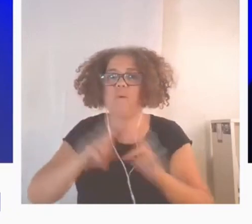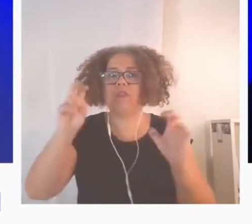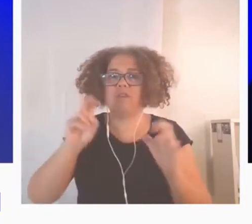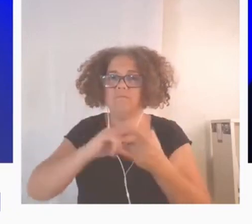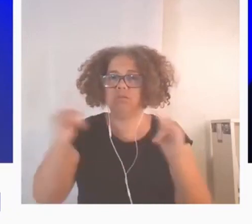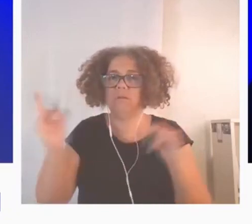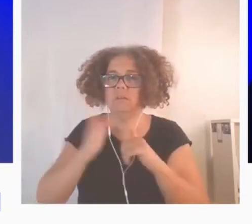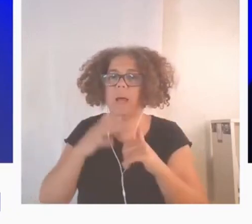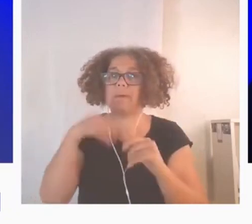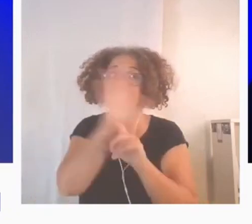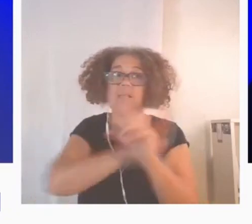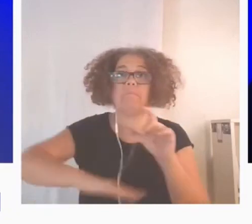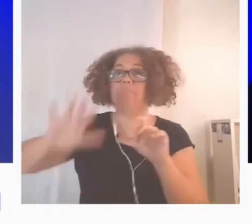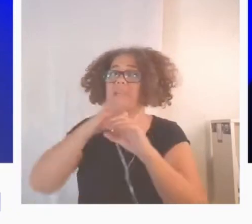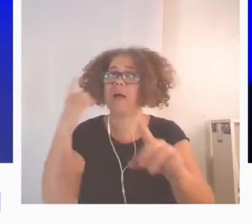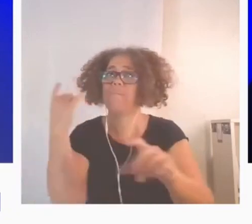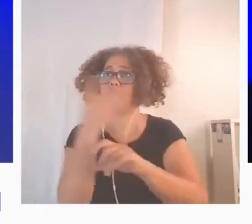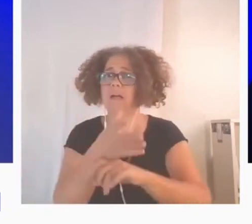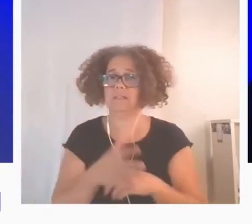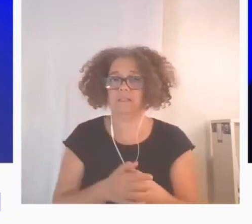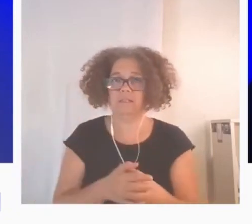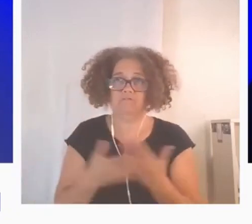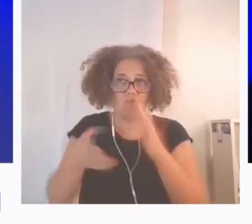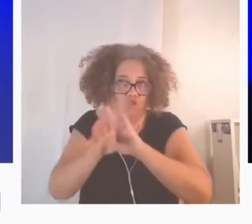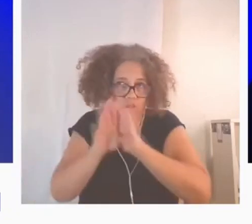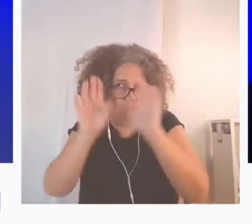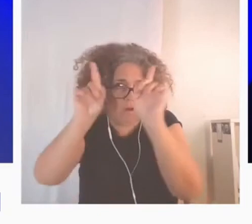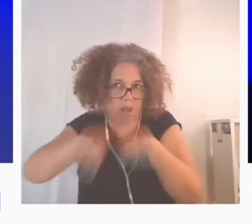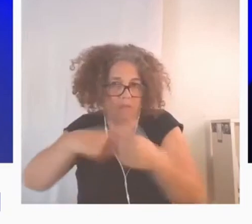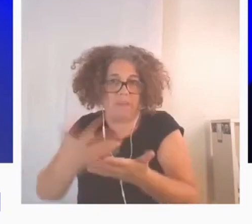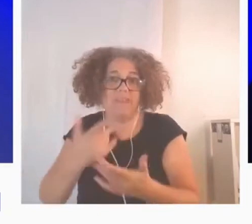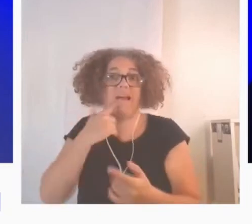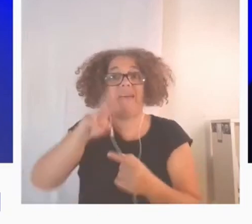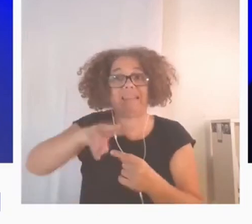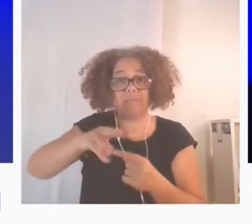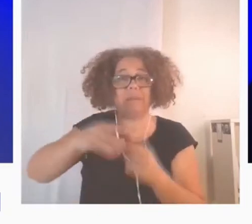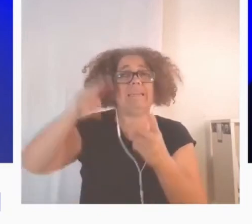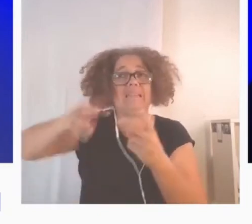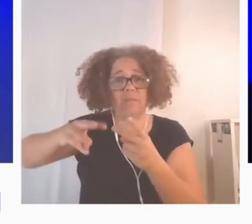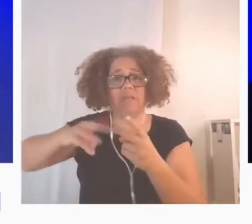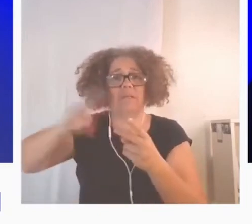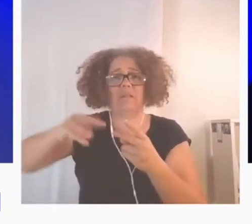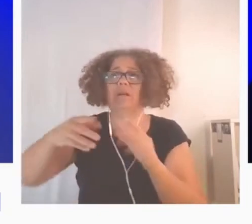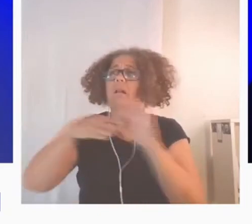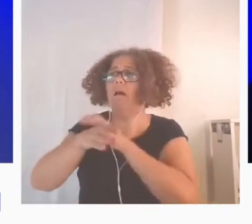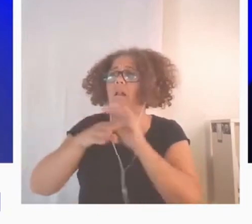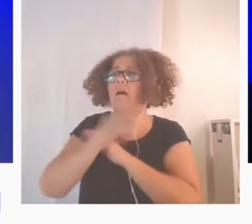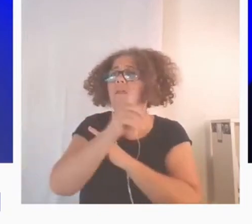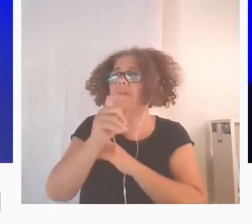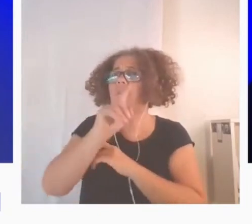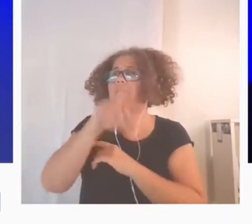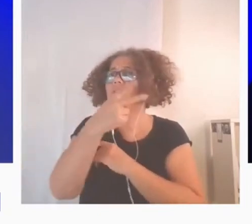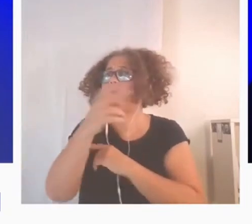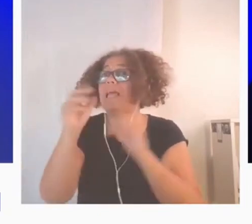más grande de España, y así lo seguirá siendo, y cada 3 meses, si no me equivoco, entran entre 100 y 120 empresas nuevas que